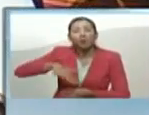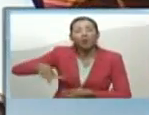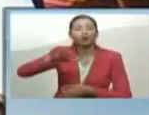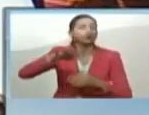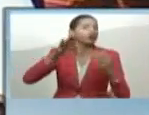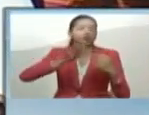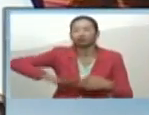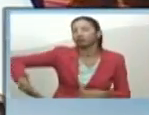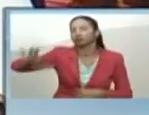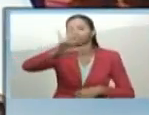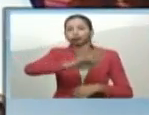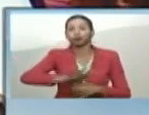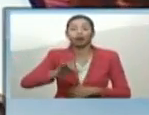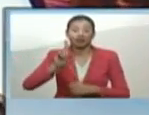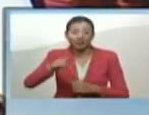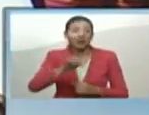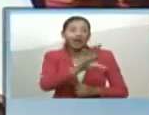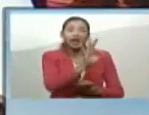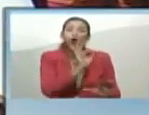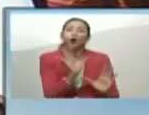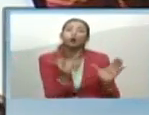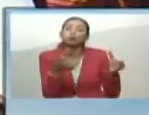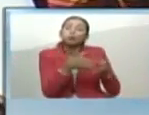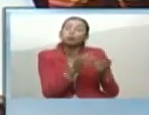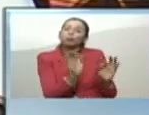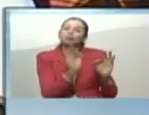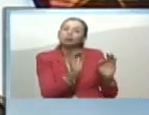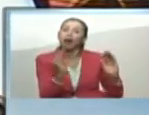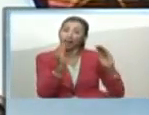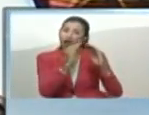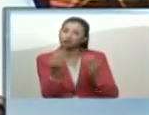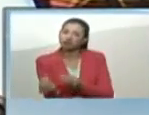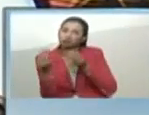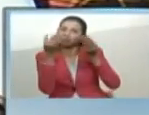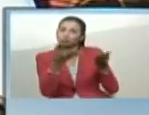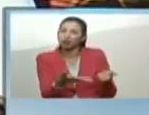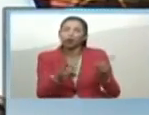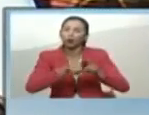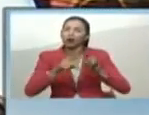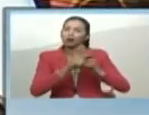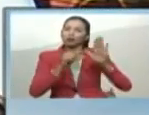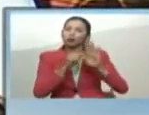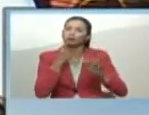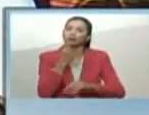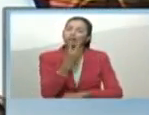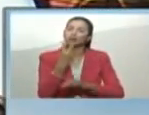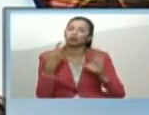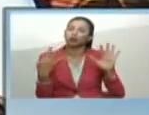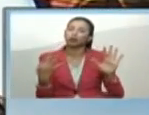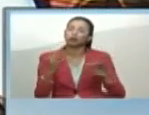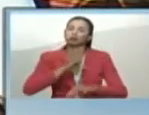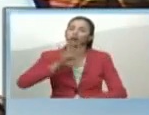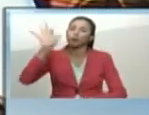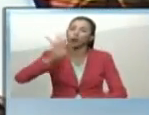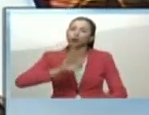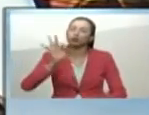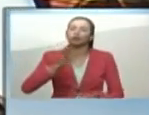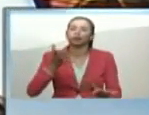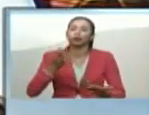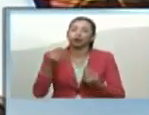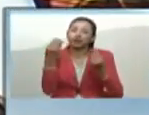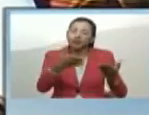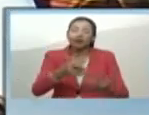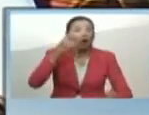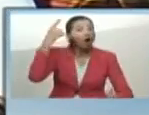nacional se desine un porcentaje igual que el del artículo 28 de empleo el 5% de las viviendas sean asignadas